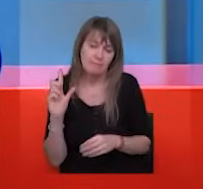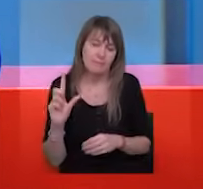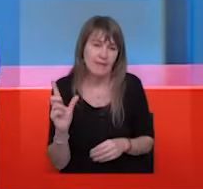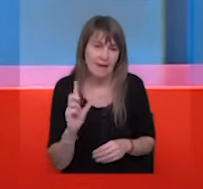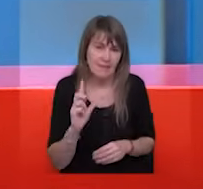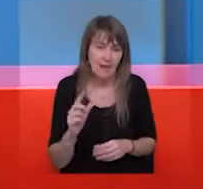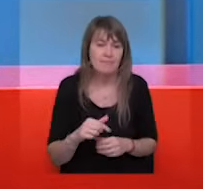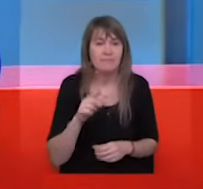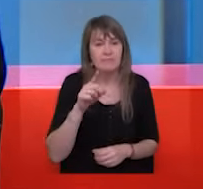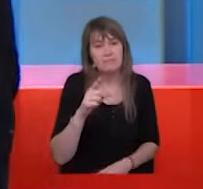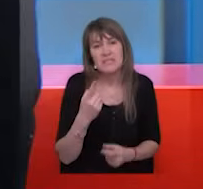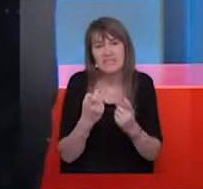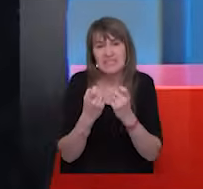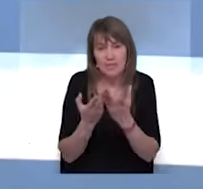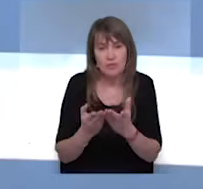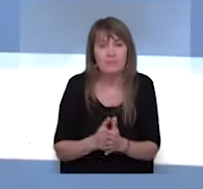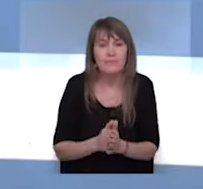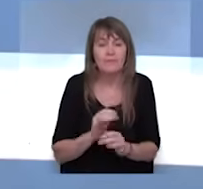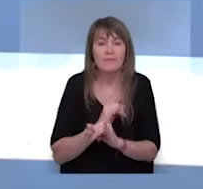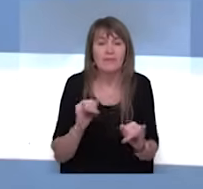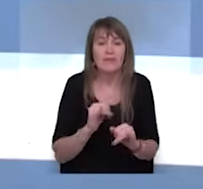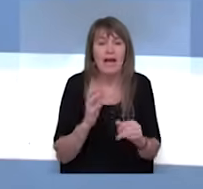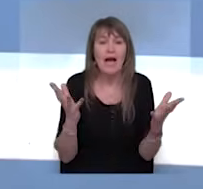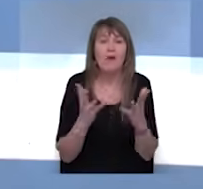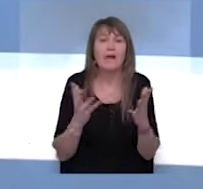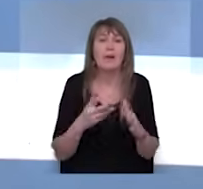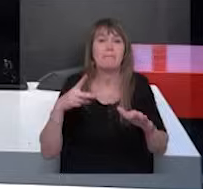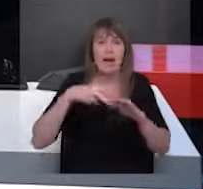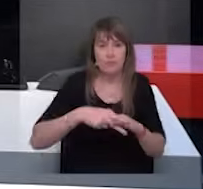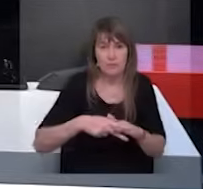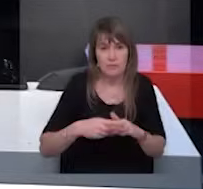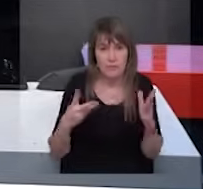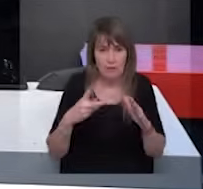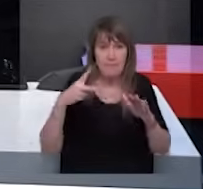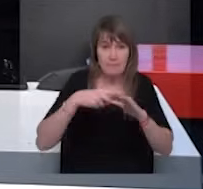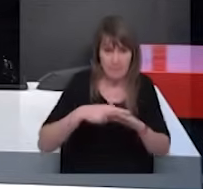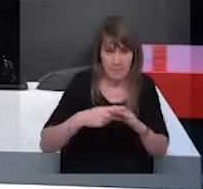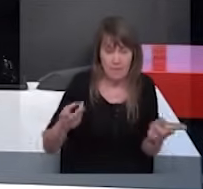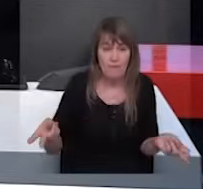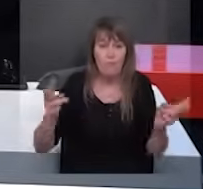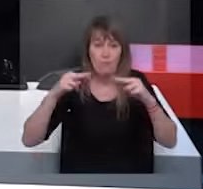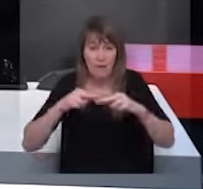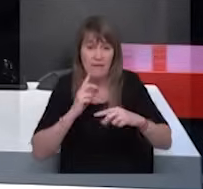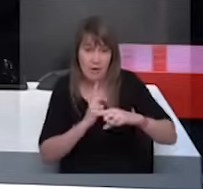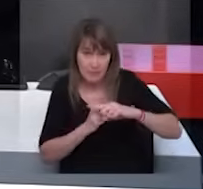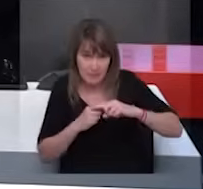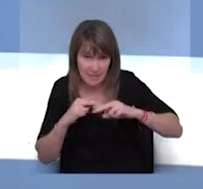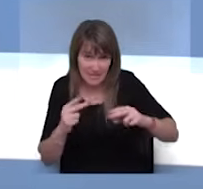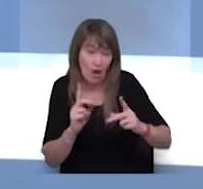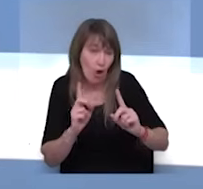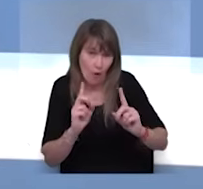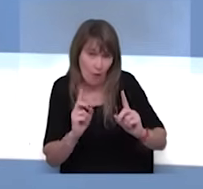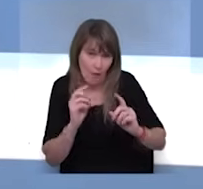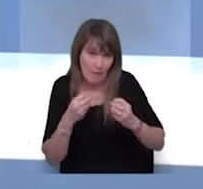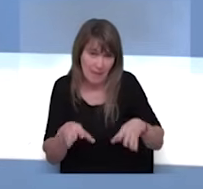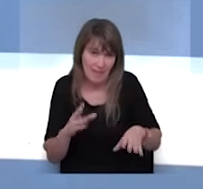es algo parecido me parece se le fue el optimismo Mariana pero yo tengo que hacer una pausa Capaz que la pausa recuperamos seguimos conversando hay mucho para hablar aquí